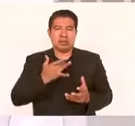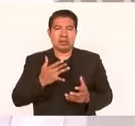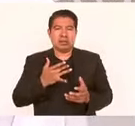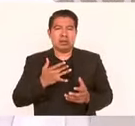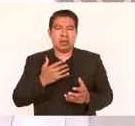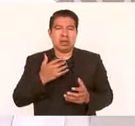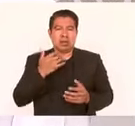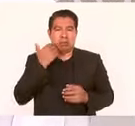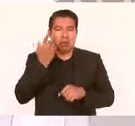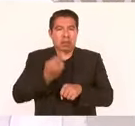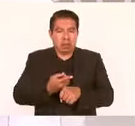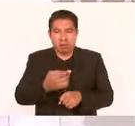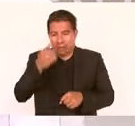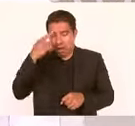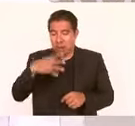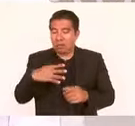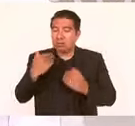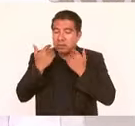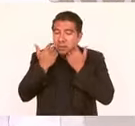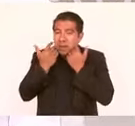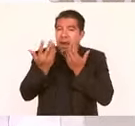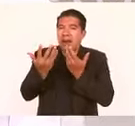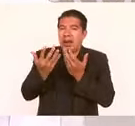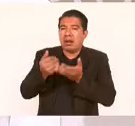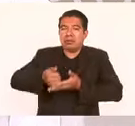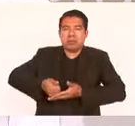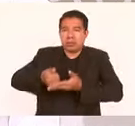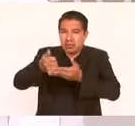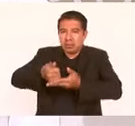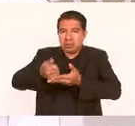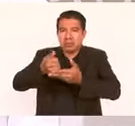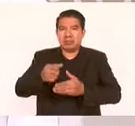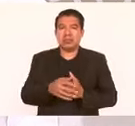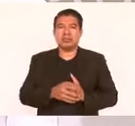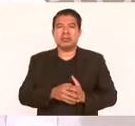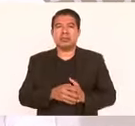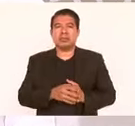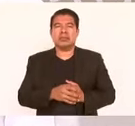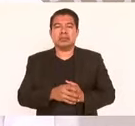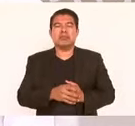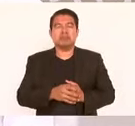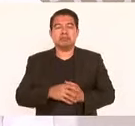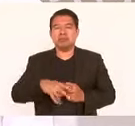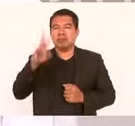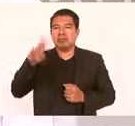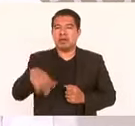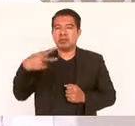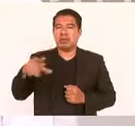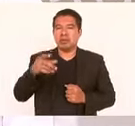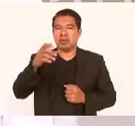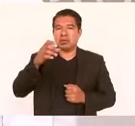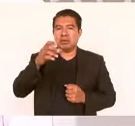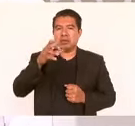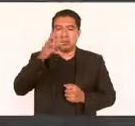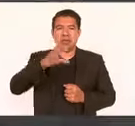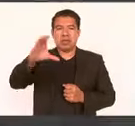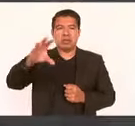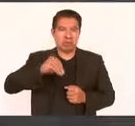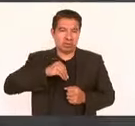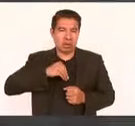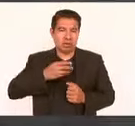de servicio, eran auténticos cristianos, que le